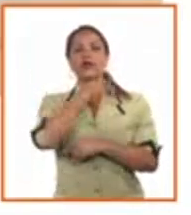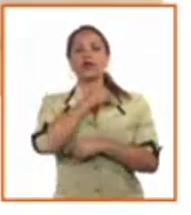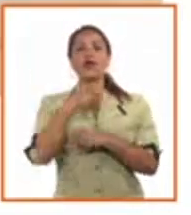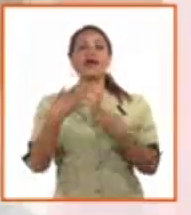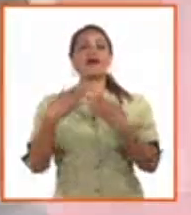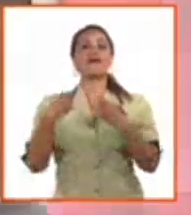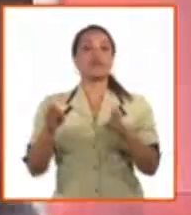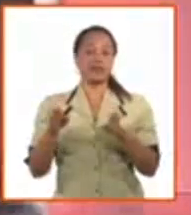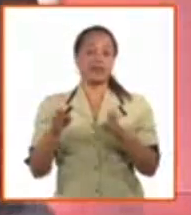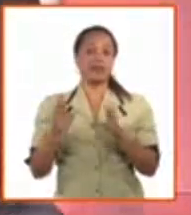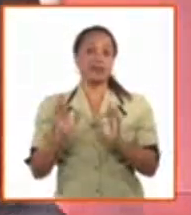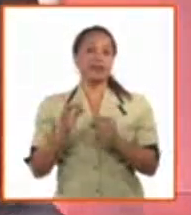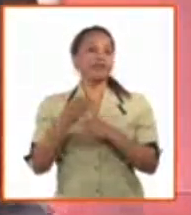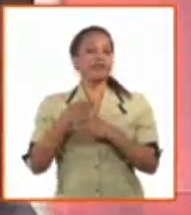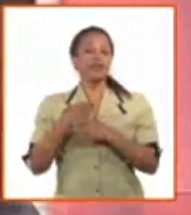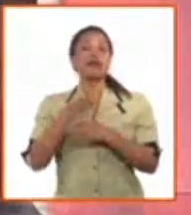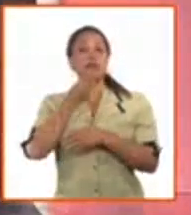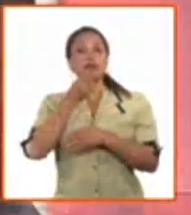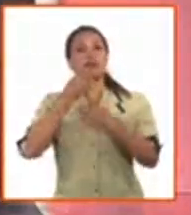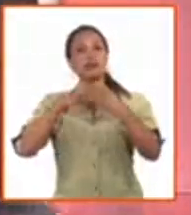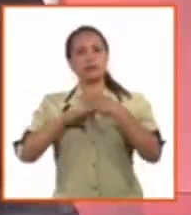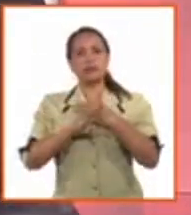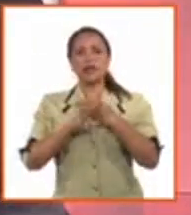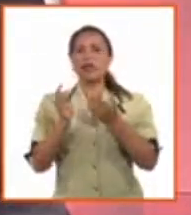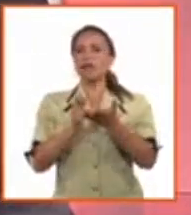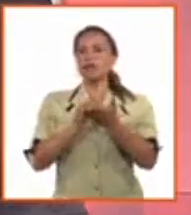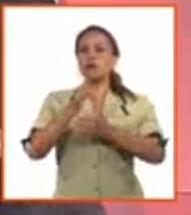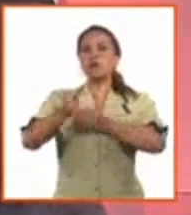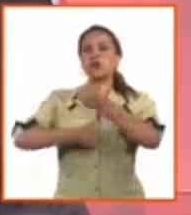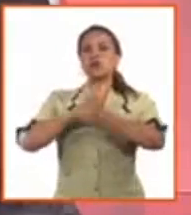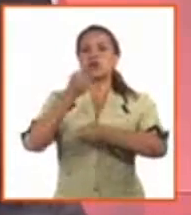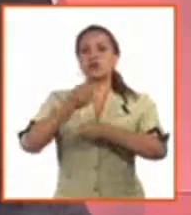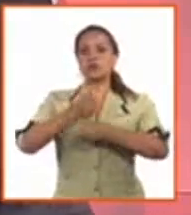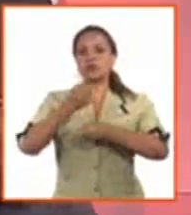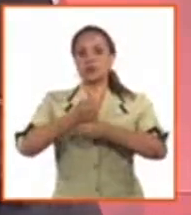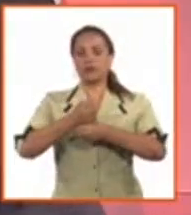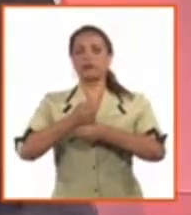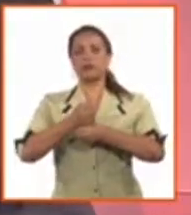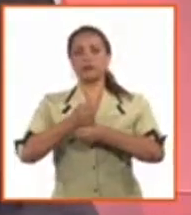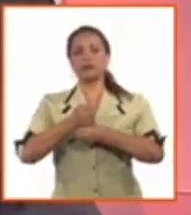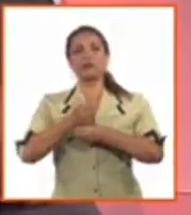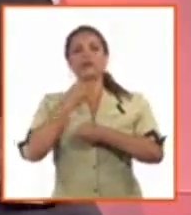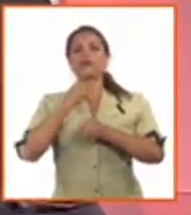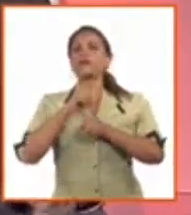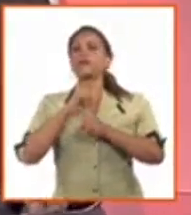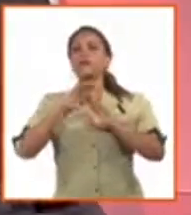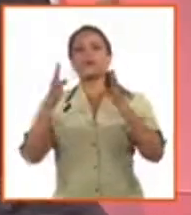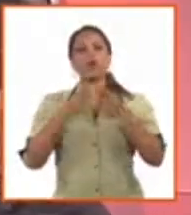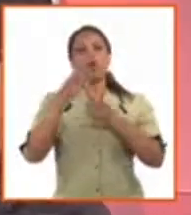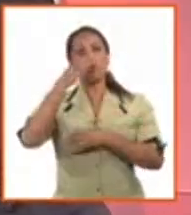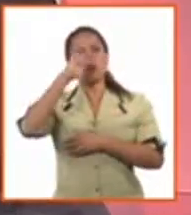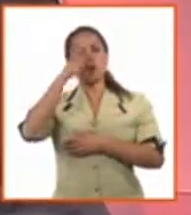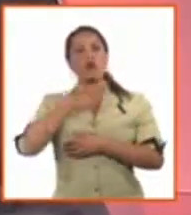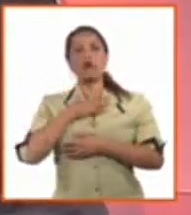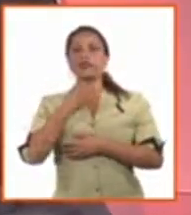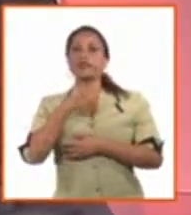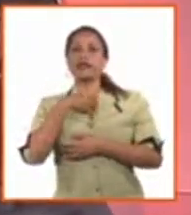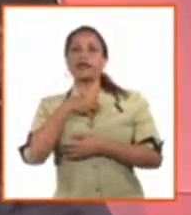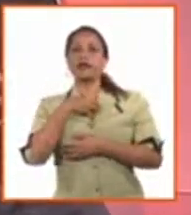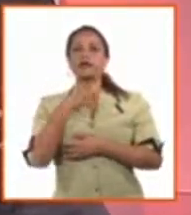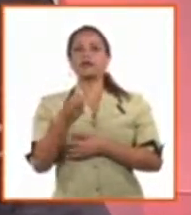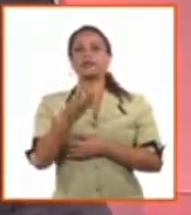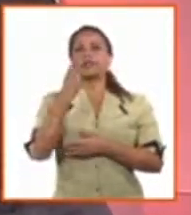tecnologías abiertas y que y que ha permitido la articulación desde la unión informático cuba irradiar a todo el país con un 13 de